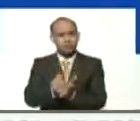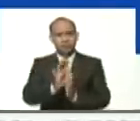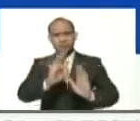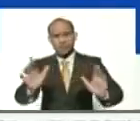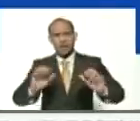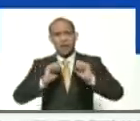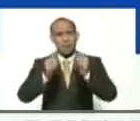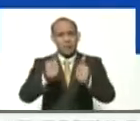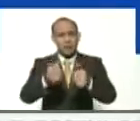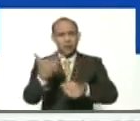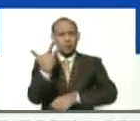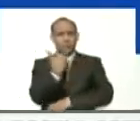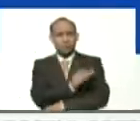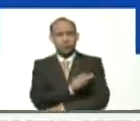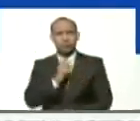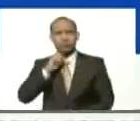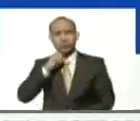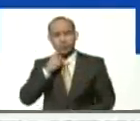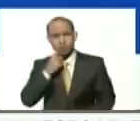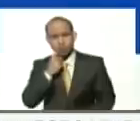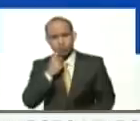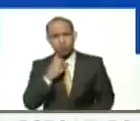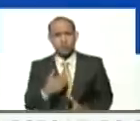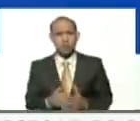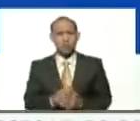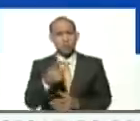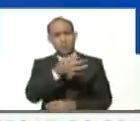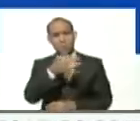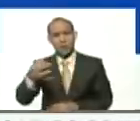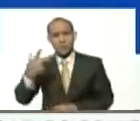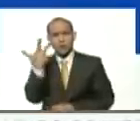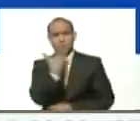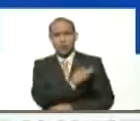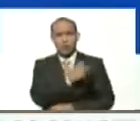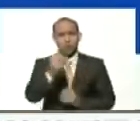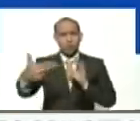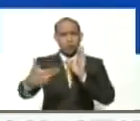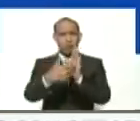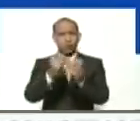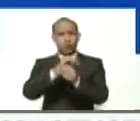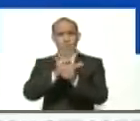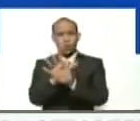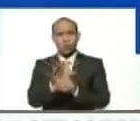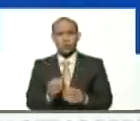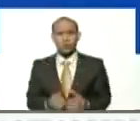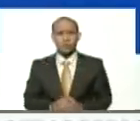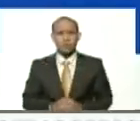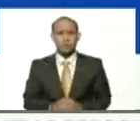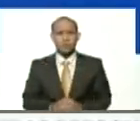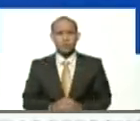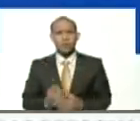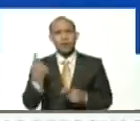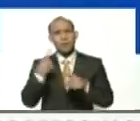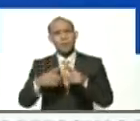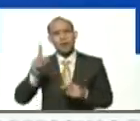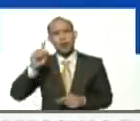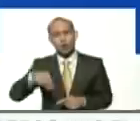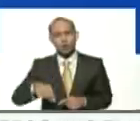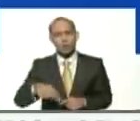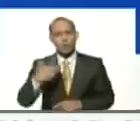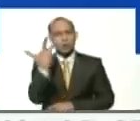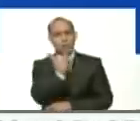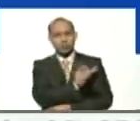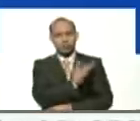con la es un nivel una extraordinaria y efectiva vacuna contra el cob y 19 pero también hemos estado